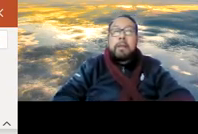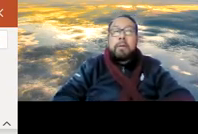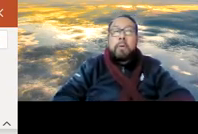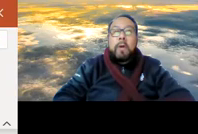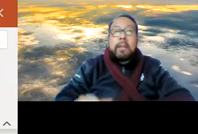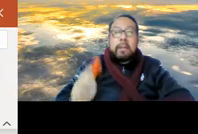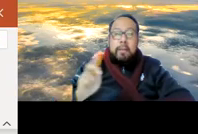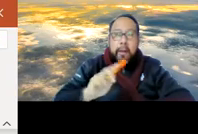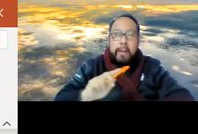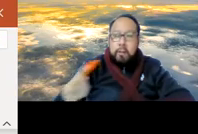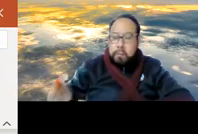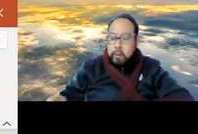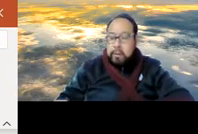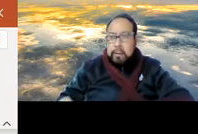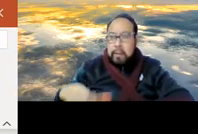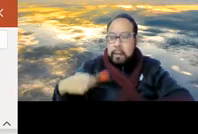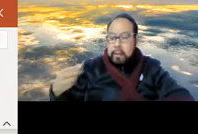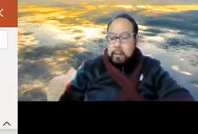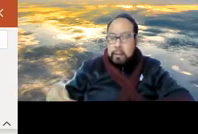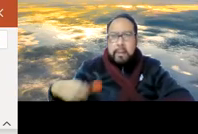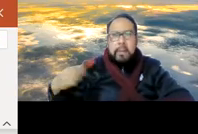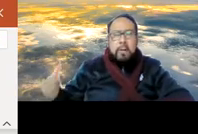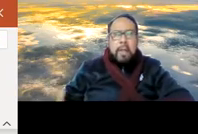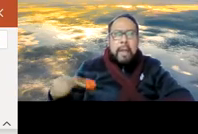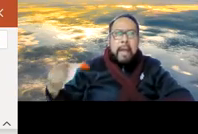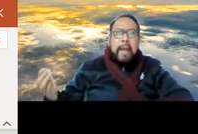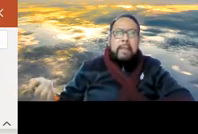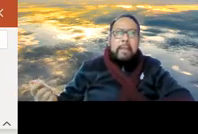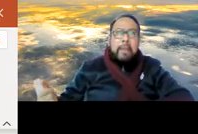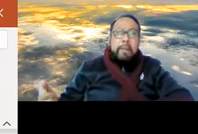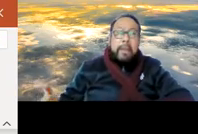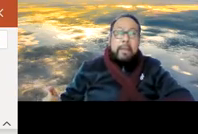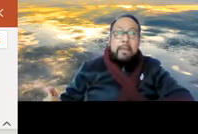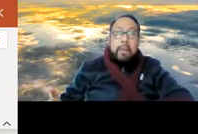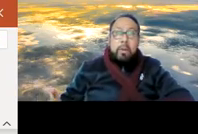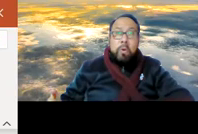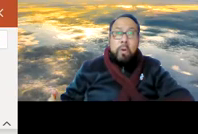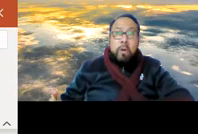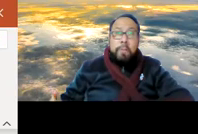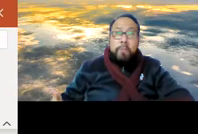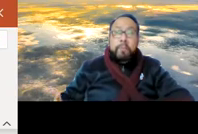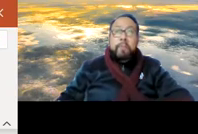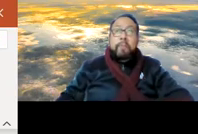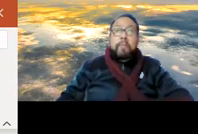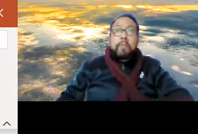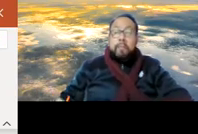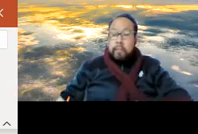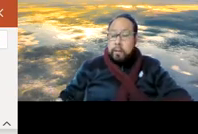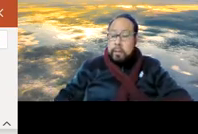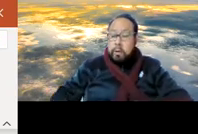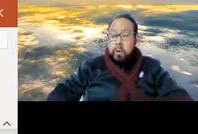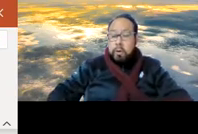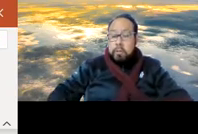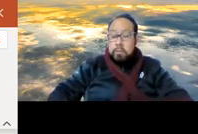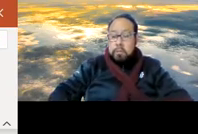el círculo antes. Ahora ya con los blogs han estado desapareciendo. Antes había círculo